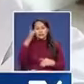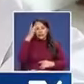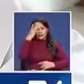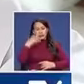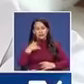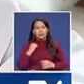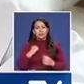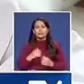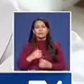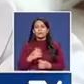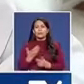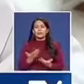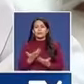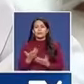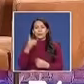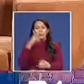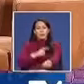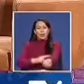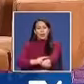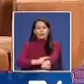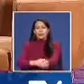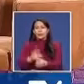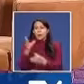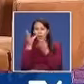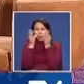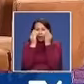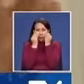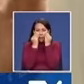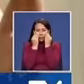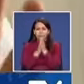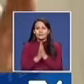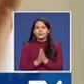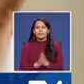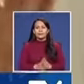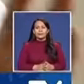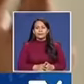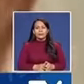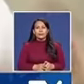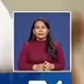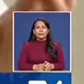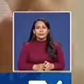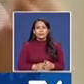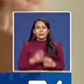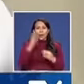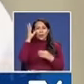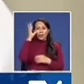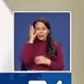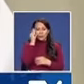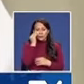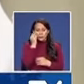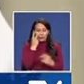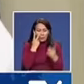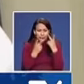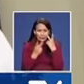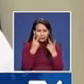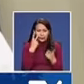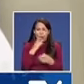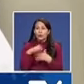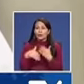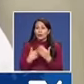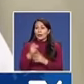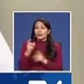los efectos que causa la diabetes en la visión están... Entonces el síntoma cardinal es la disminución de la visión. El paciente también